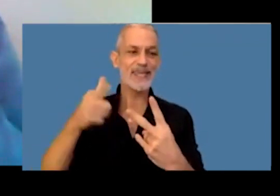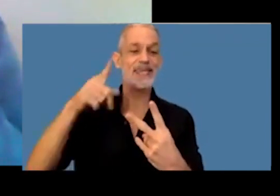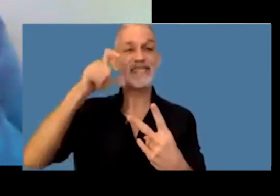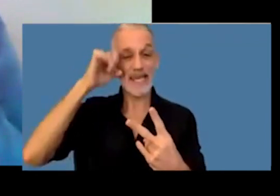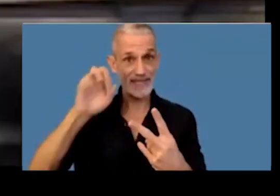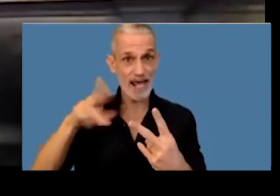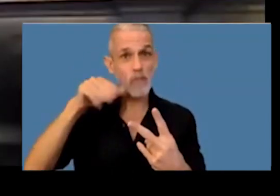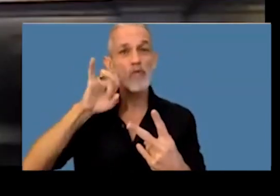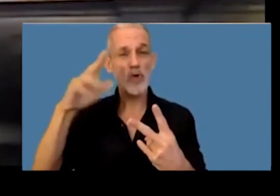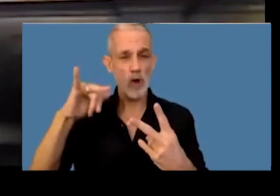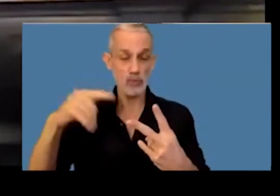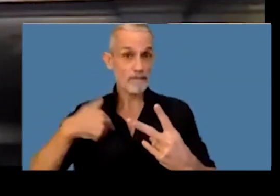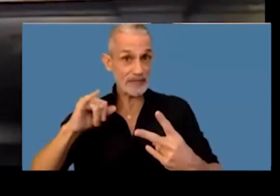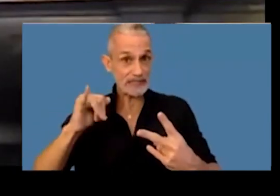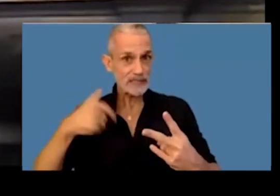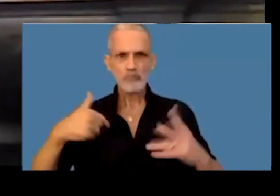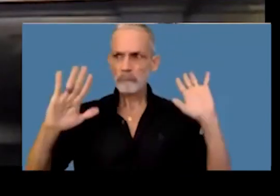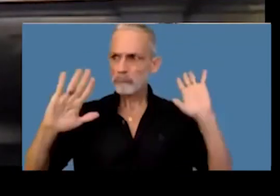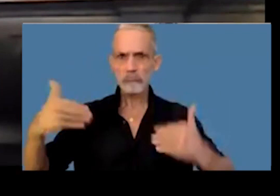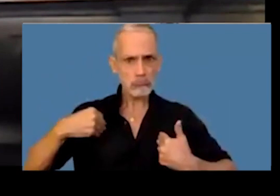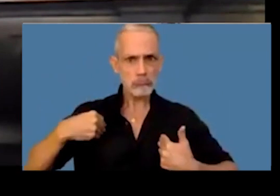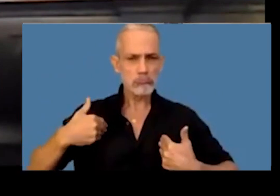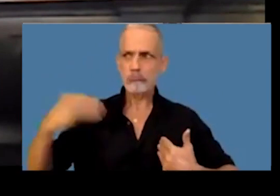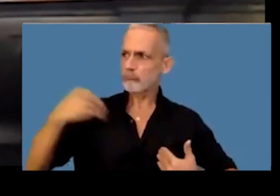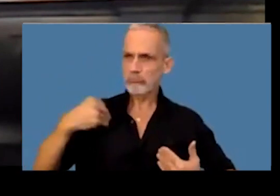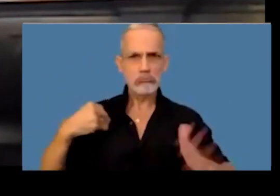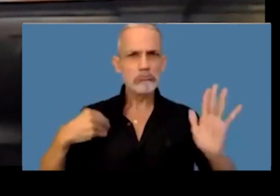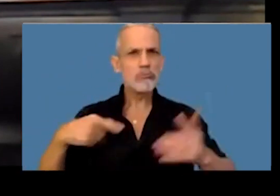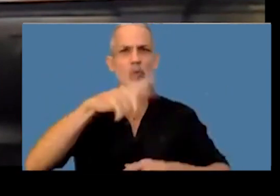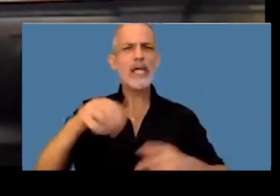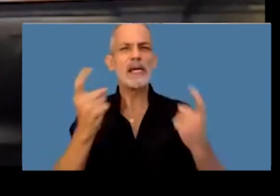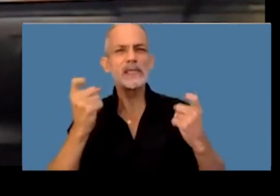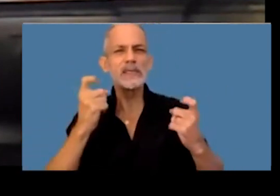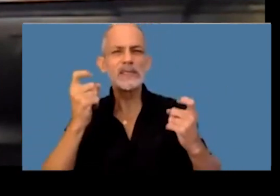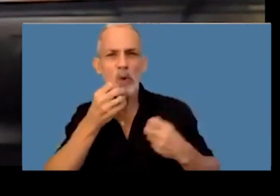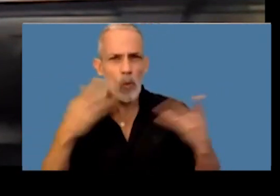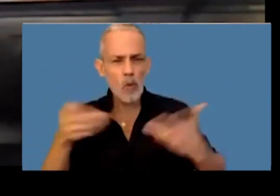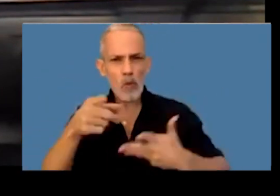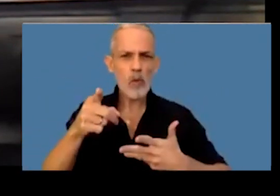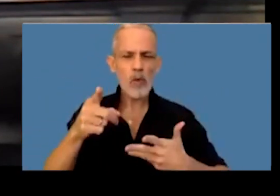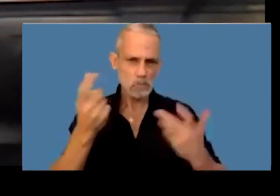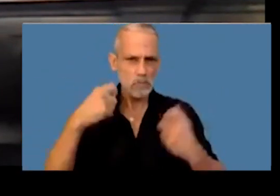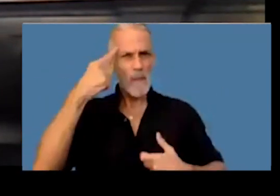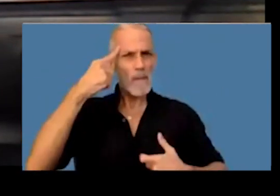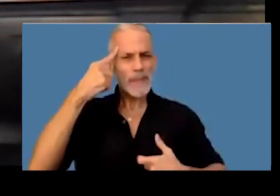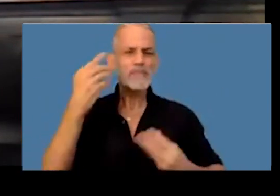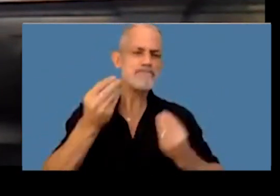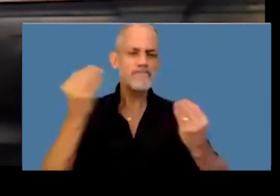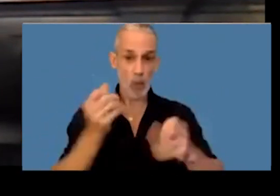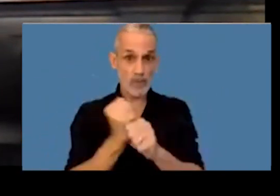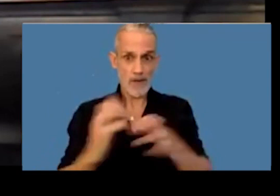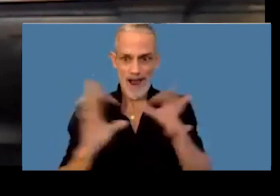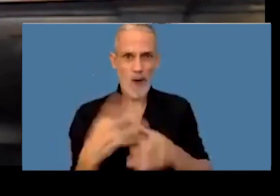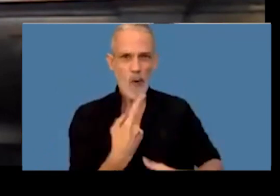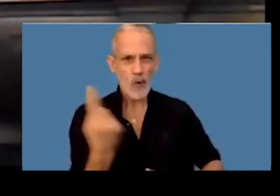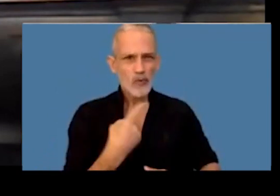quiero poner a total disposición de ustedes para que sigamos pensando en qué podemos trabajar juntos,